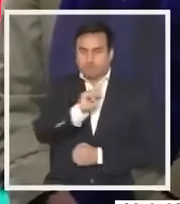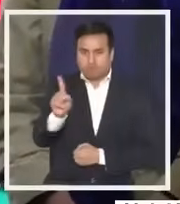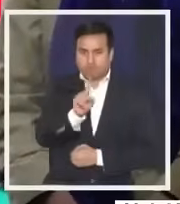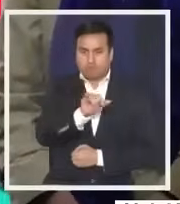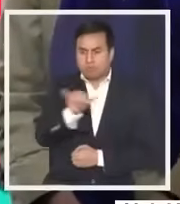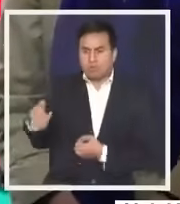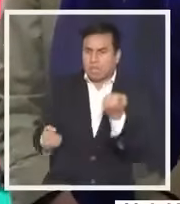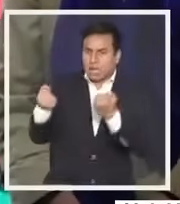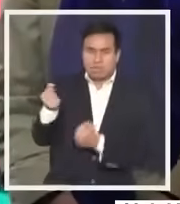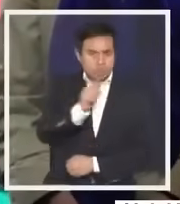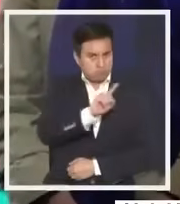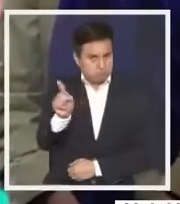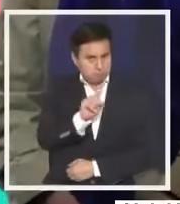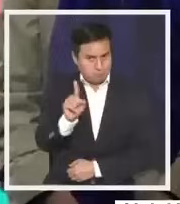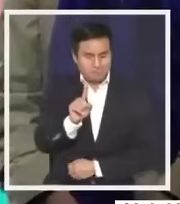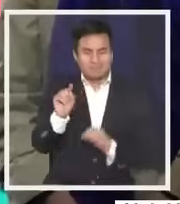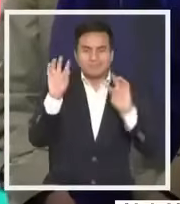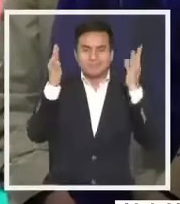sin manejar después.